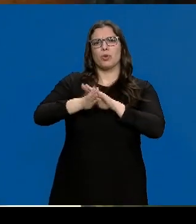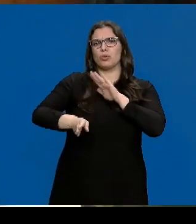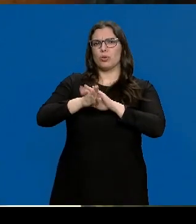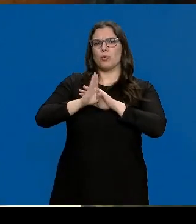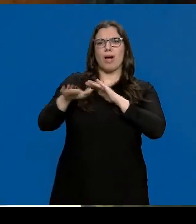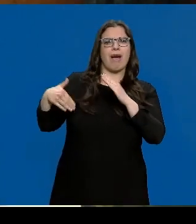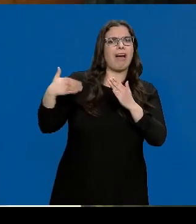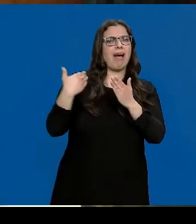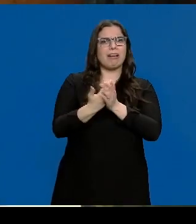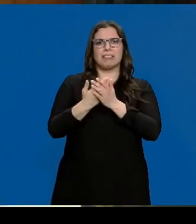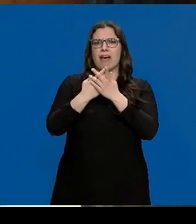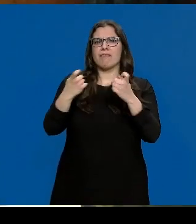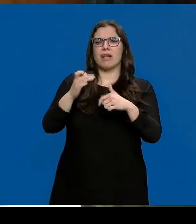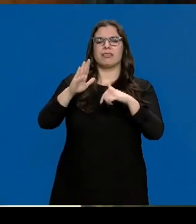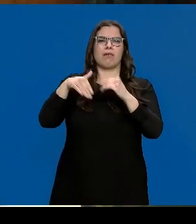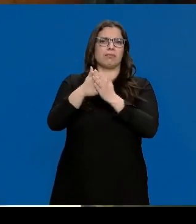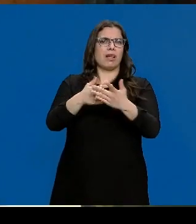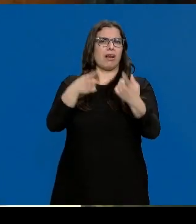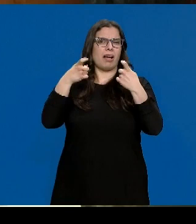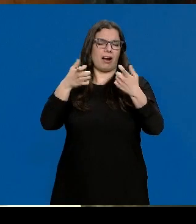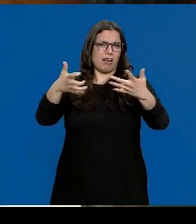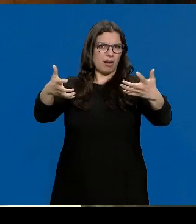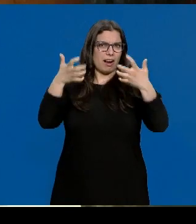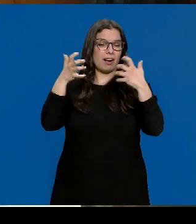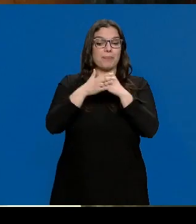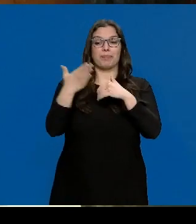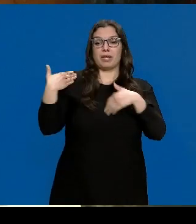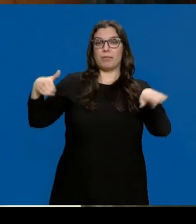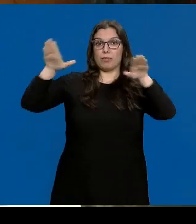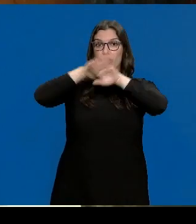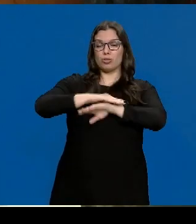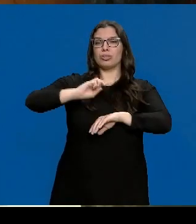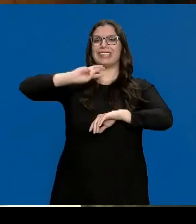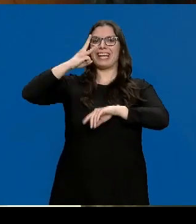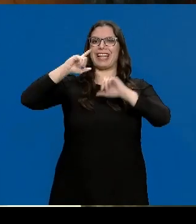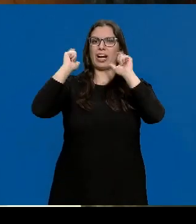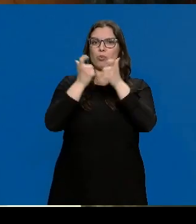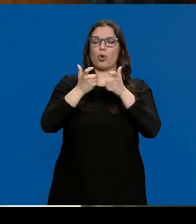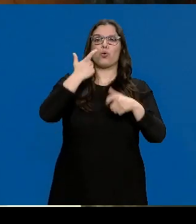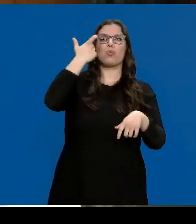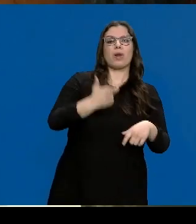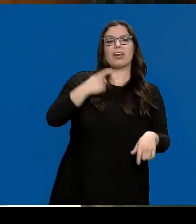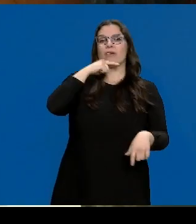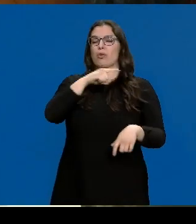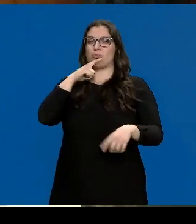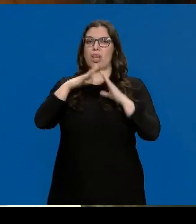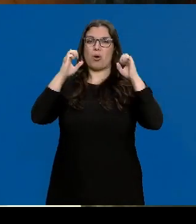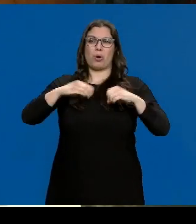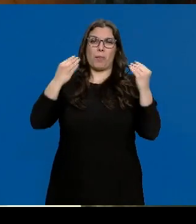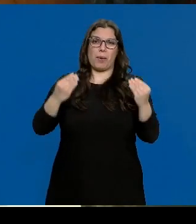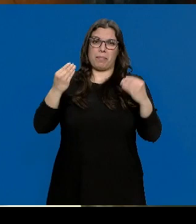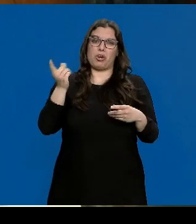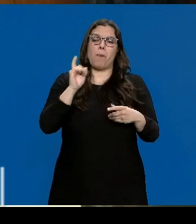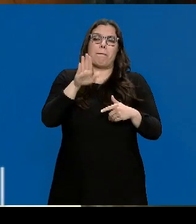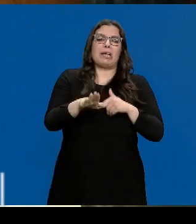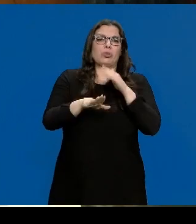así el tiempo necesario para ganar la guerra. Anoche hubo un tercer encuentro entre Ucrania y Rusia. No hubo acuerdo sustancial, solo